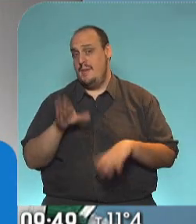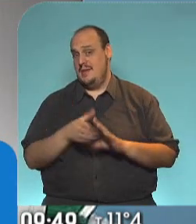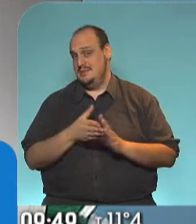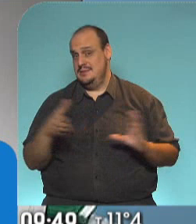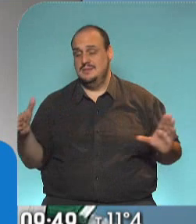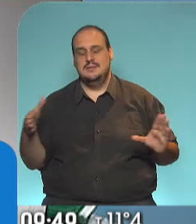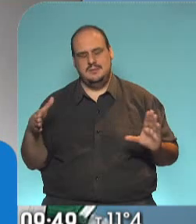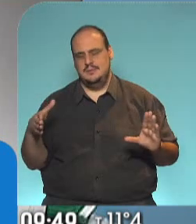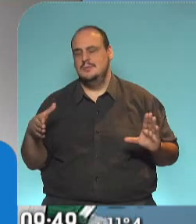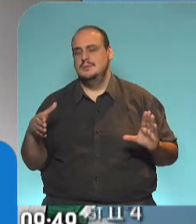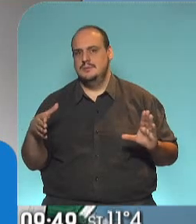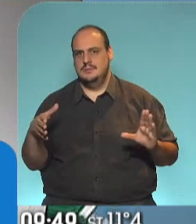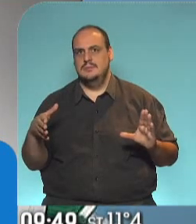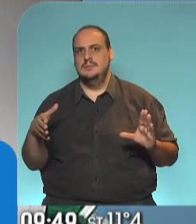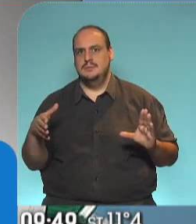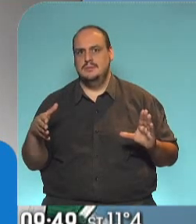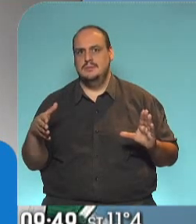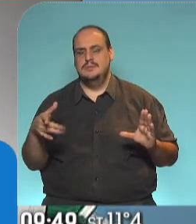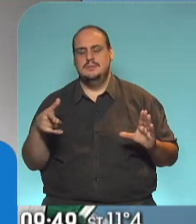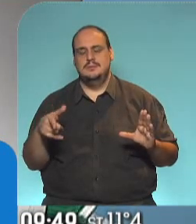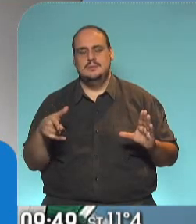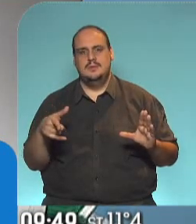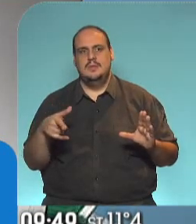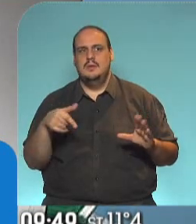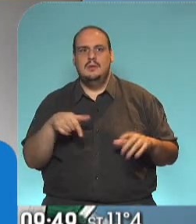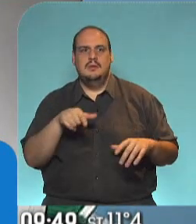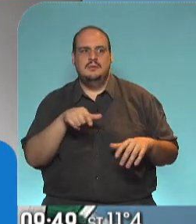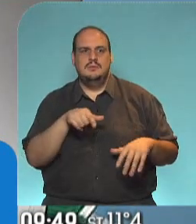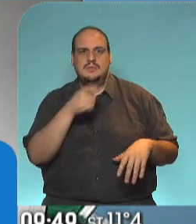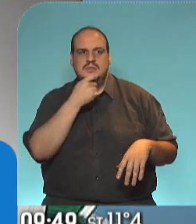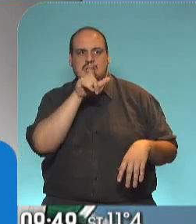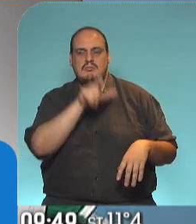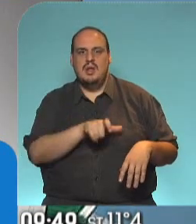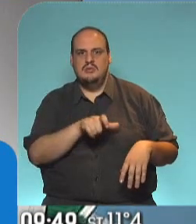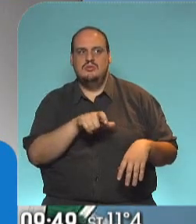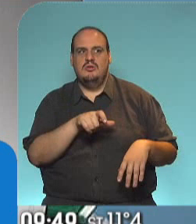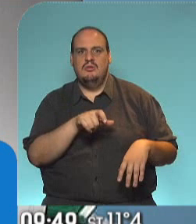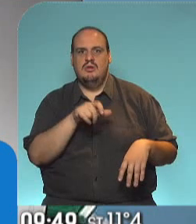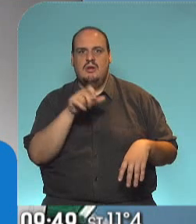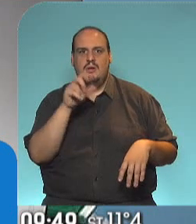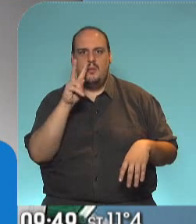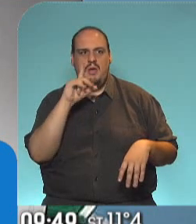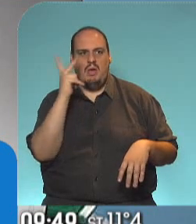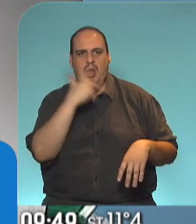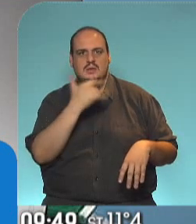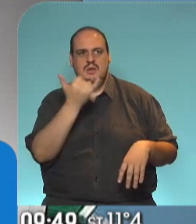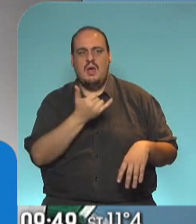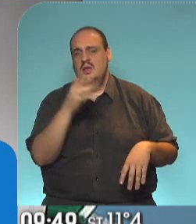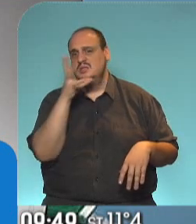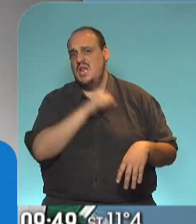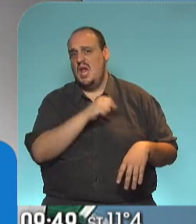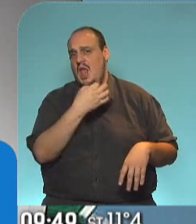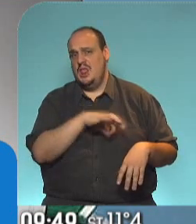importante en la confidencialidad de su diagnóstico tiene que ser un derecho vinculado a